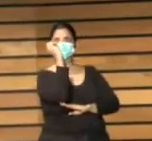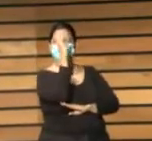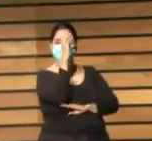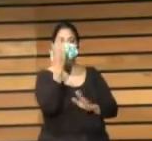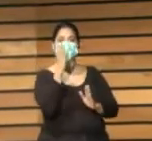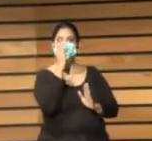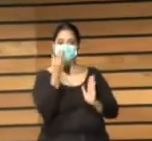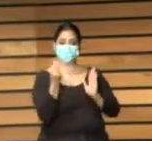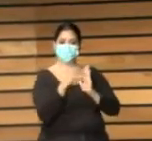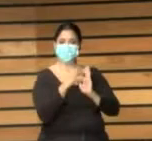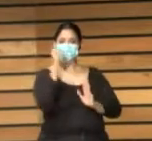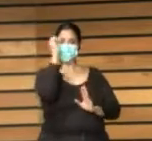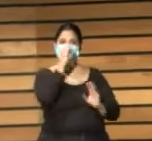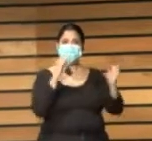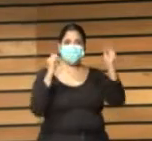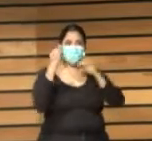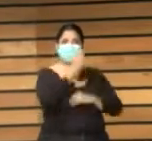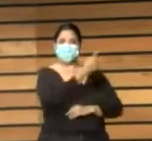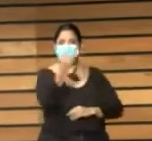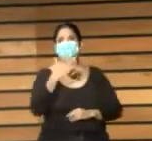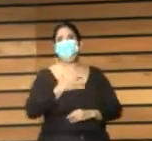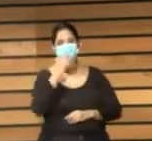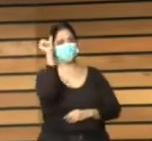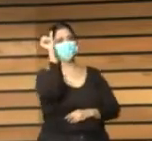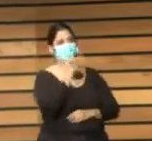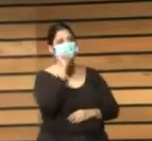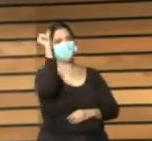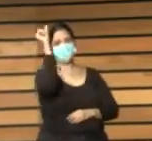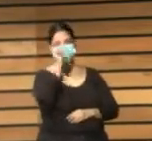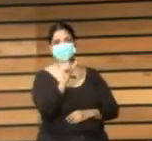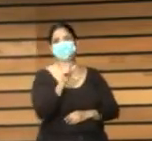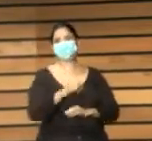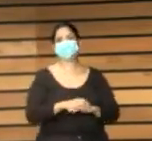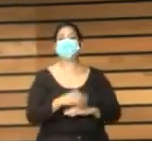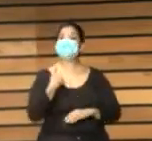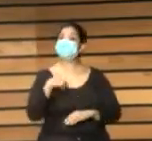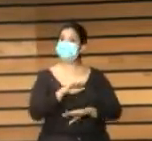las reflexiones y las conclusiones. Yo, sin más,